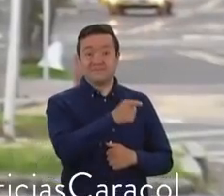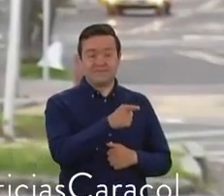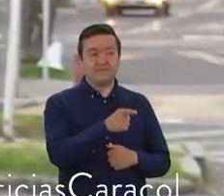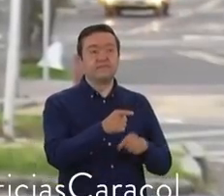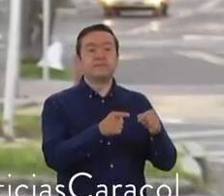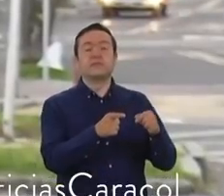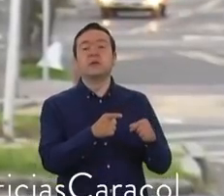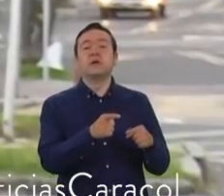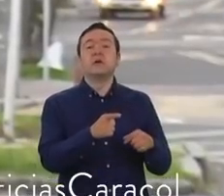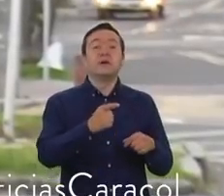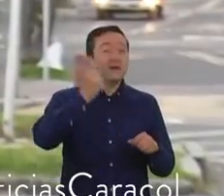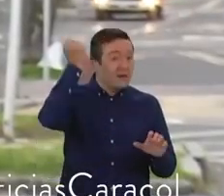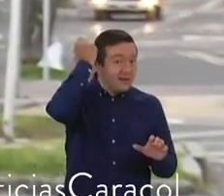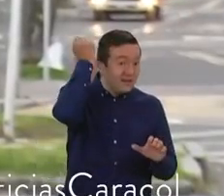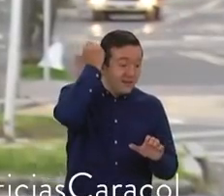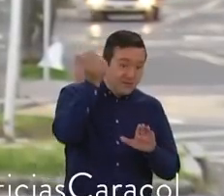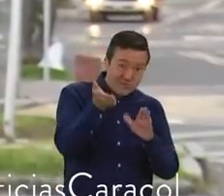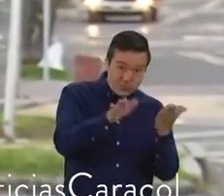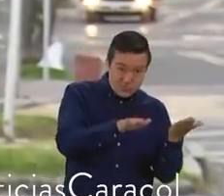Jonathan, y esto fue lo que nos dijo.